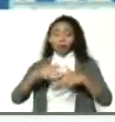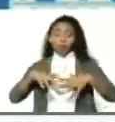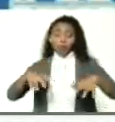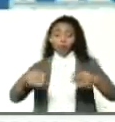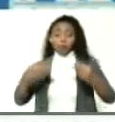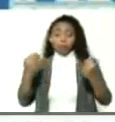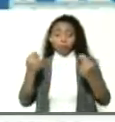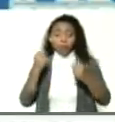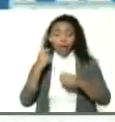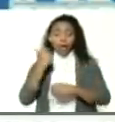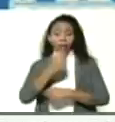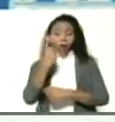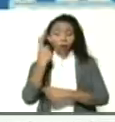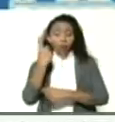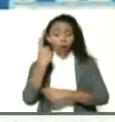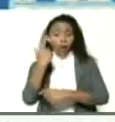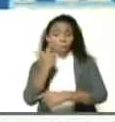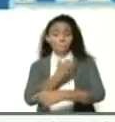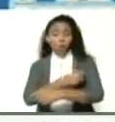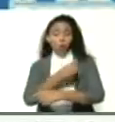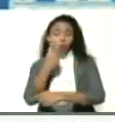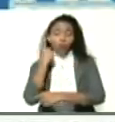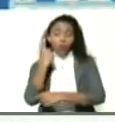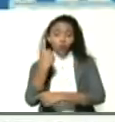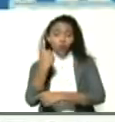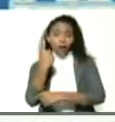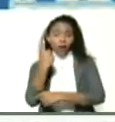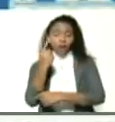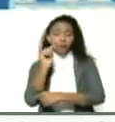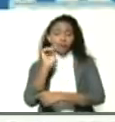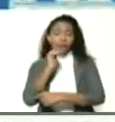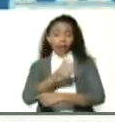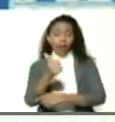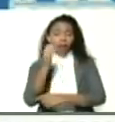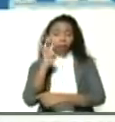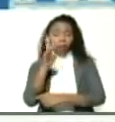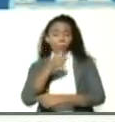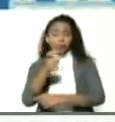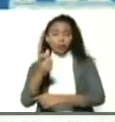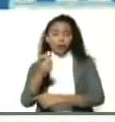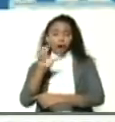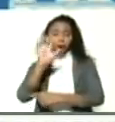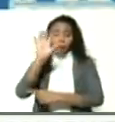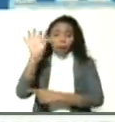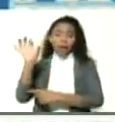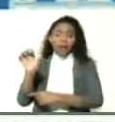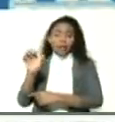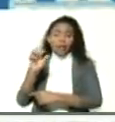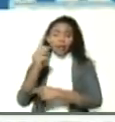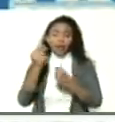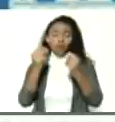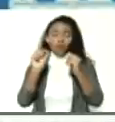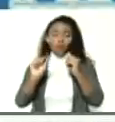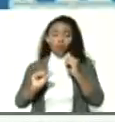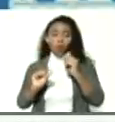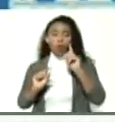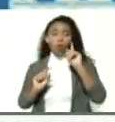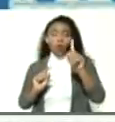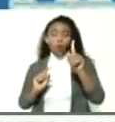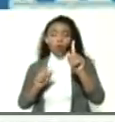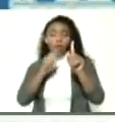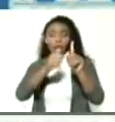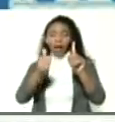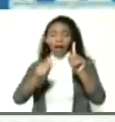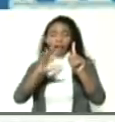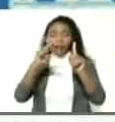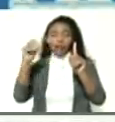cuatro personas han recibido una vacuna. Una de cada cuatro personas. En los países de renta baja, es una de cada